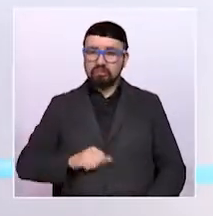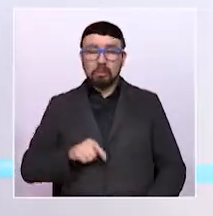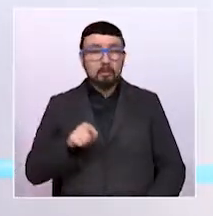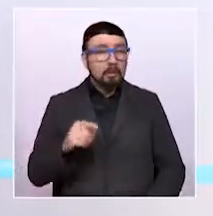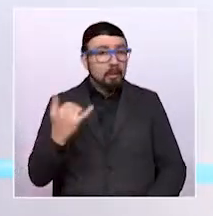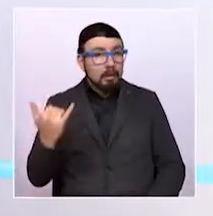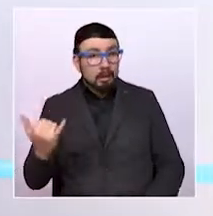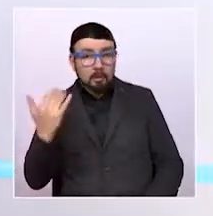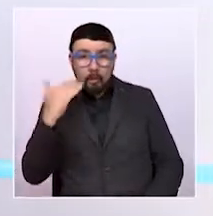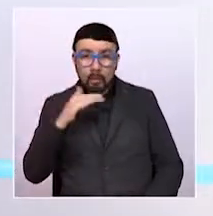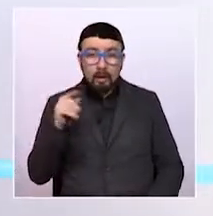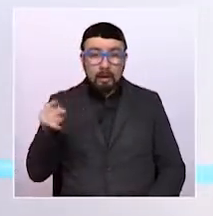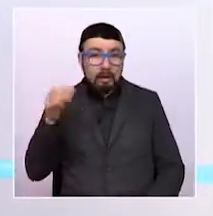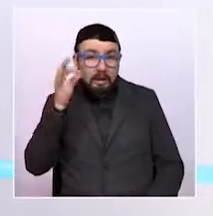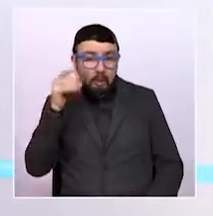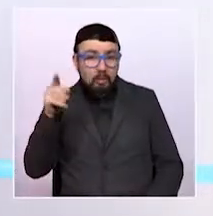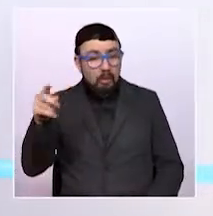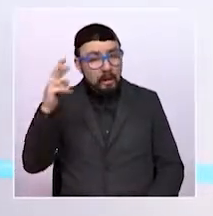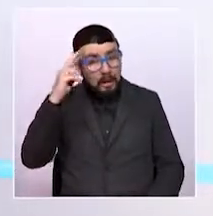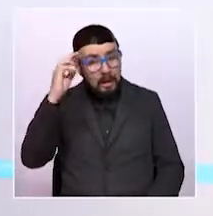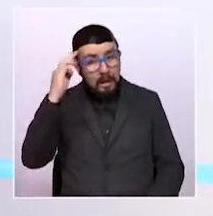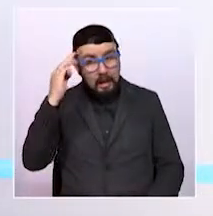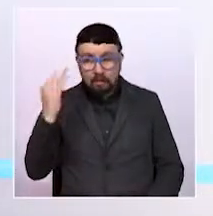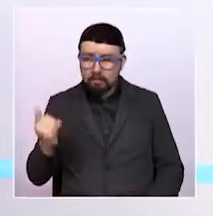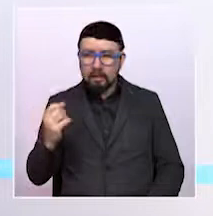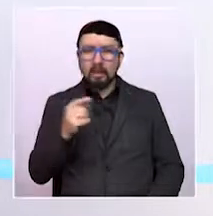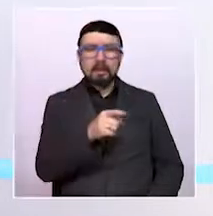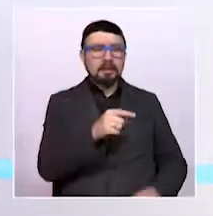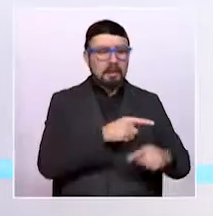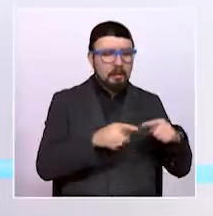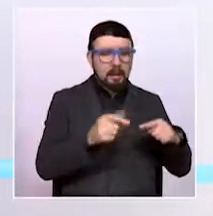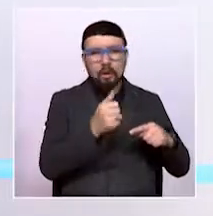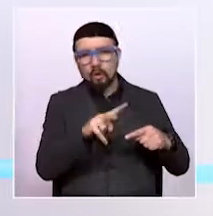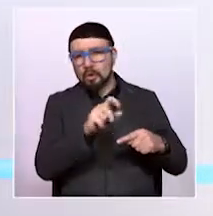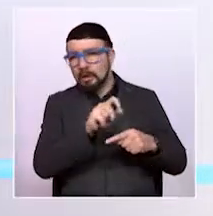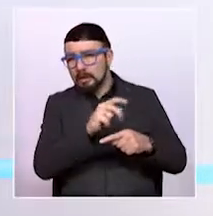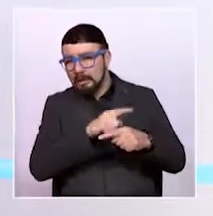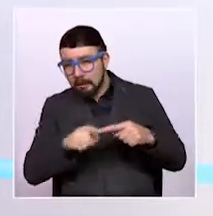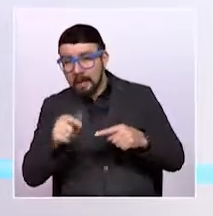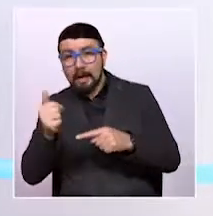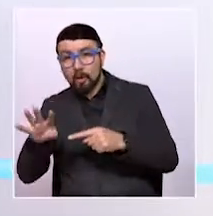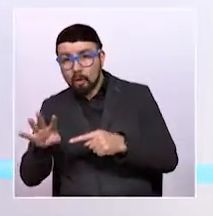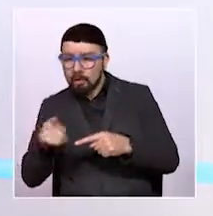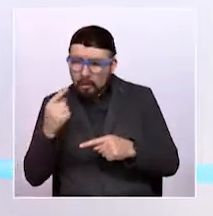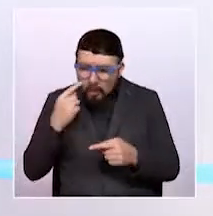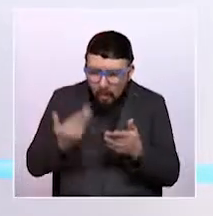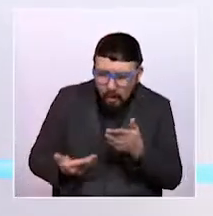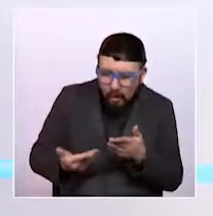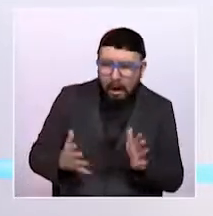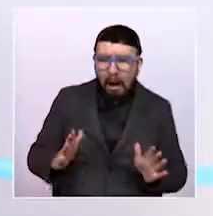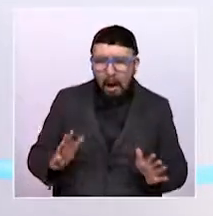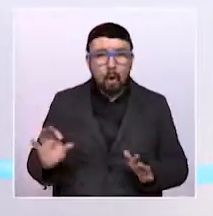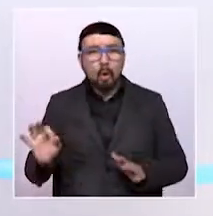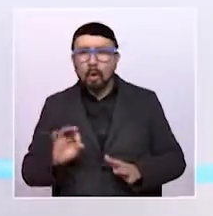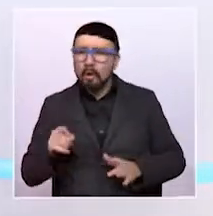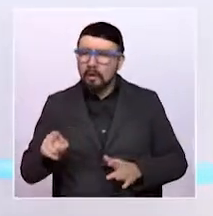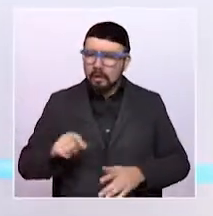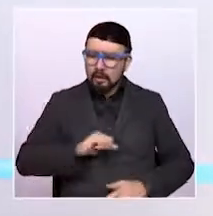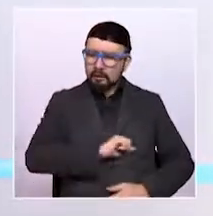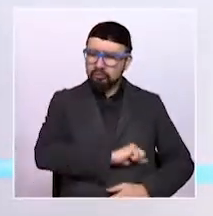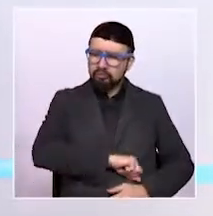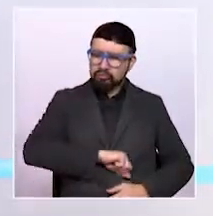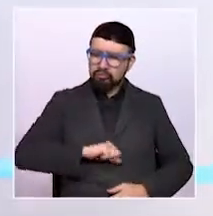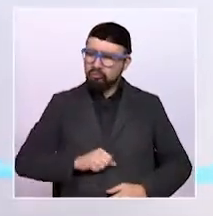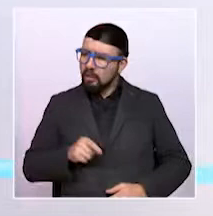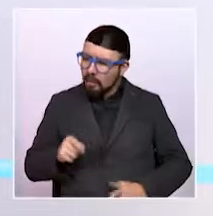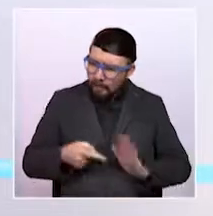la ecografía que debe hacerse entre la semana 12 y la semana 14 o la ecografía que nos va a mostrar mal forma esto además para